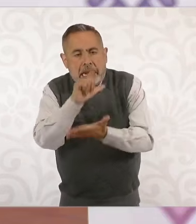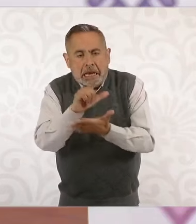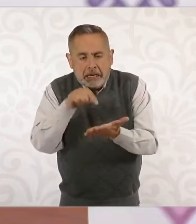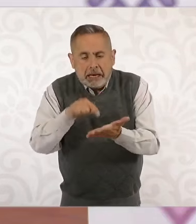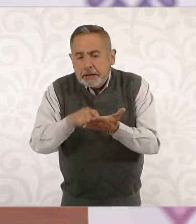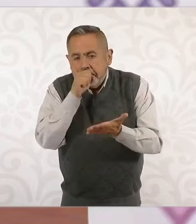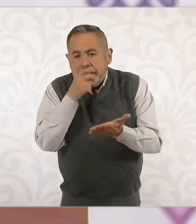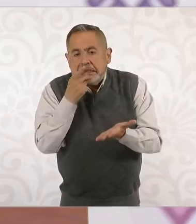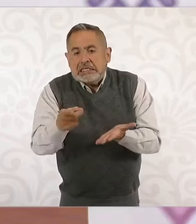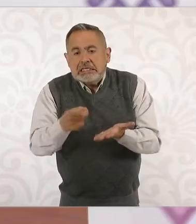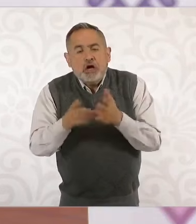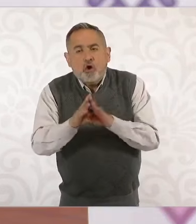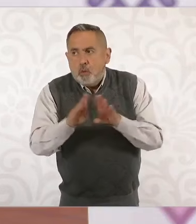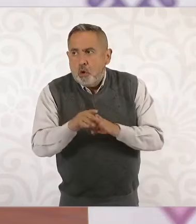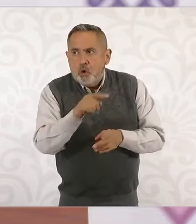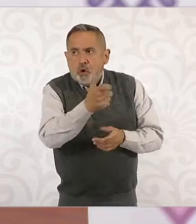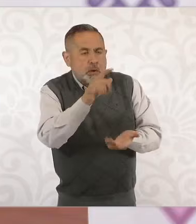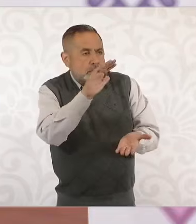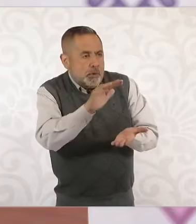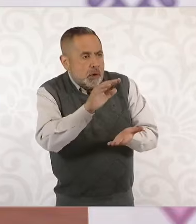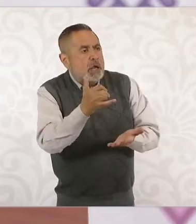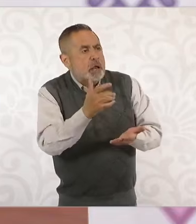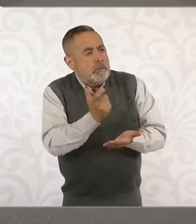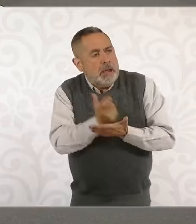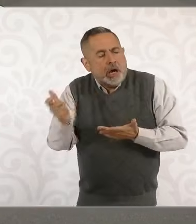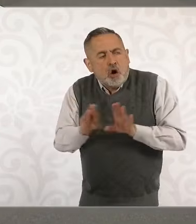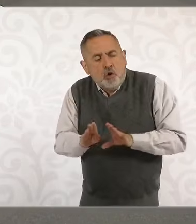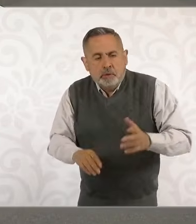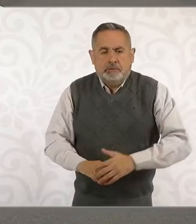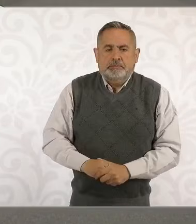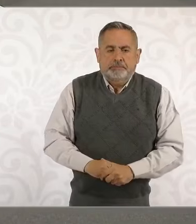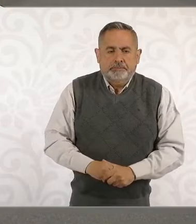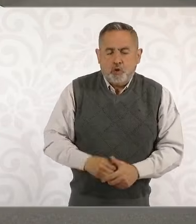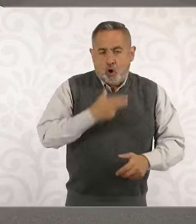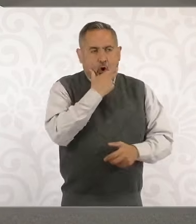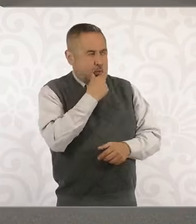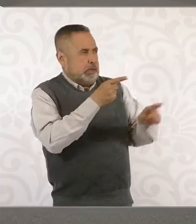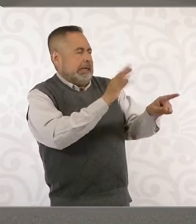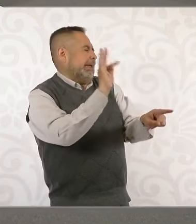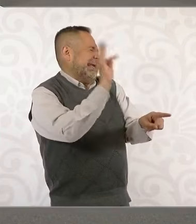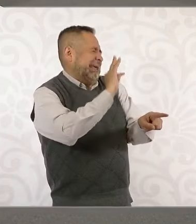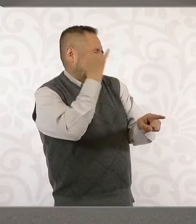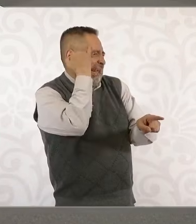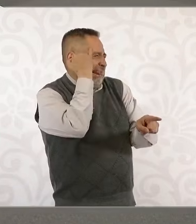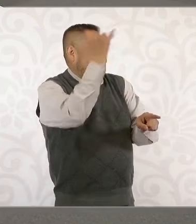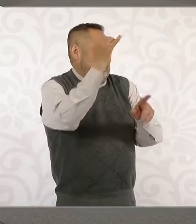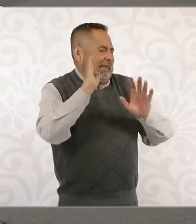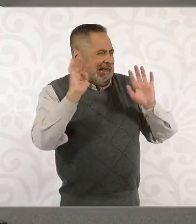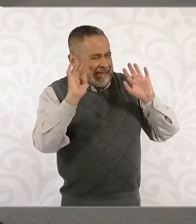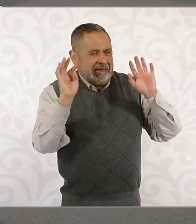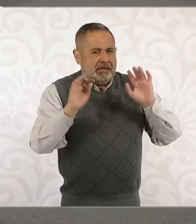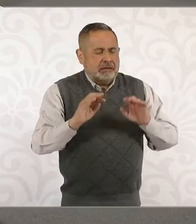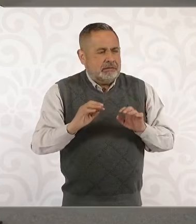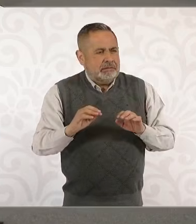y cómo es que se van a pagar estos impuestos. En un hipotético caso de que sea adverso el resultado al que